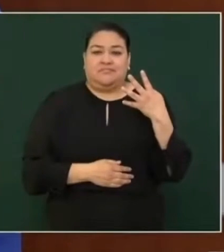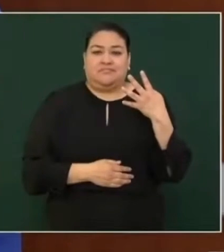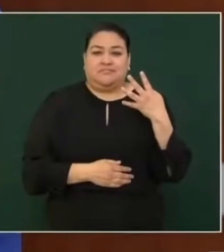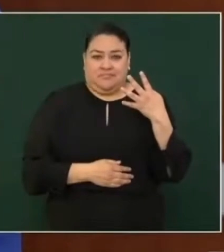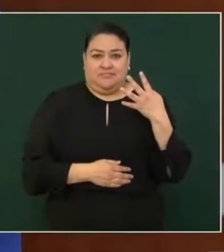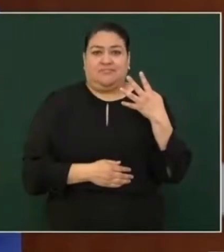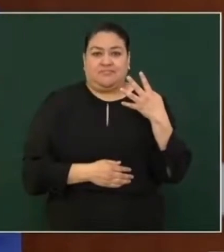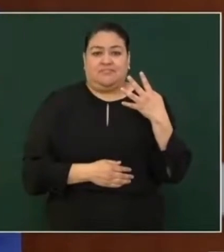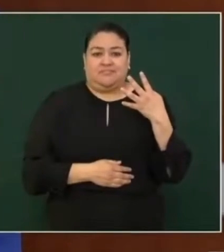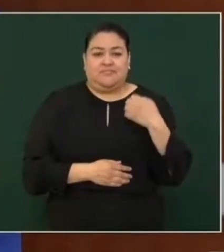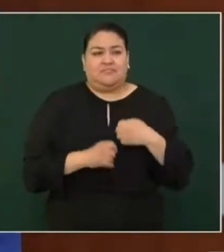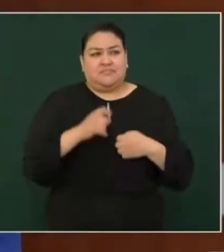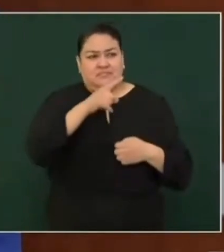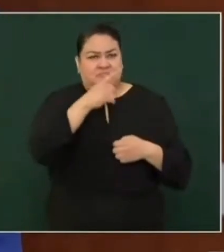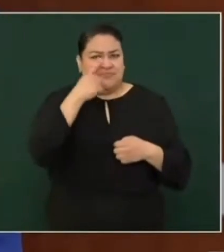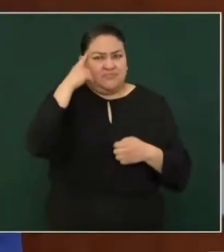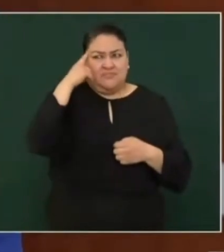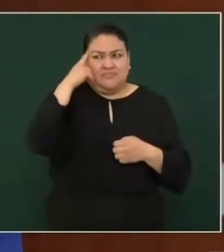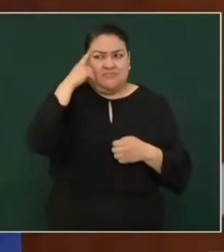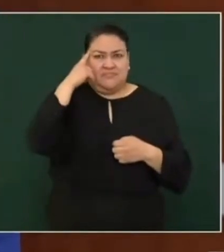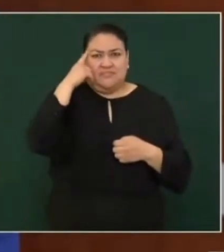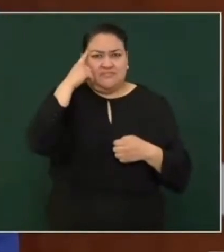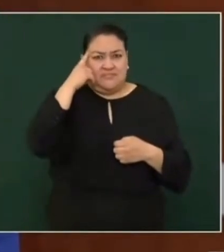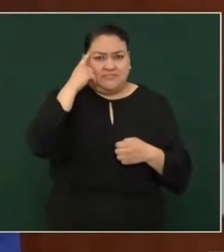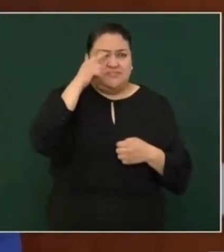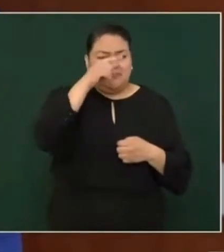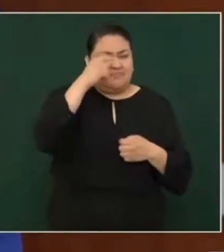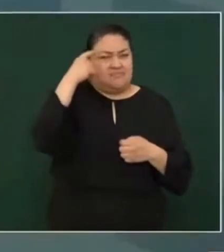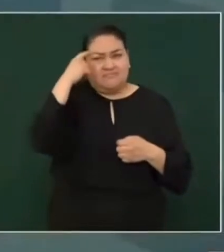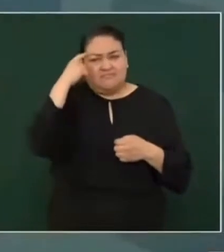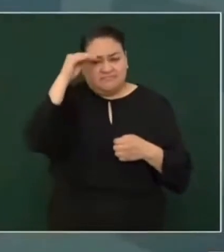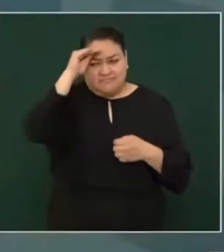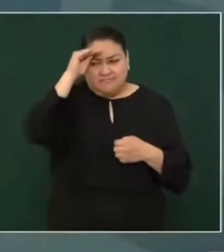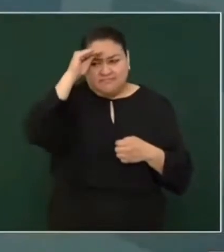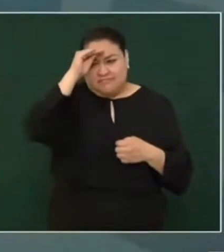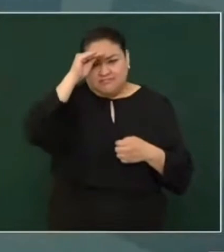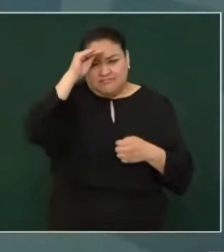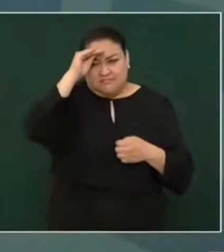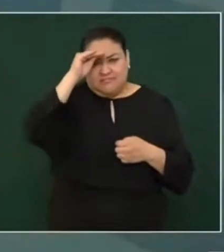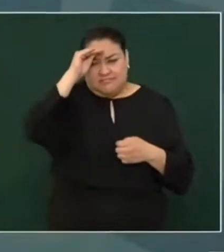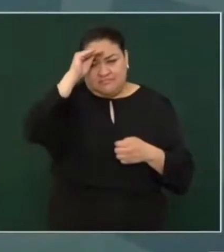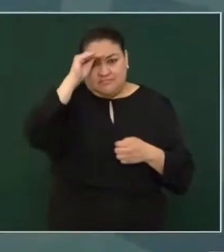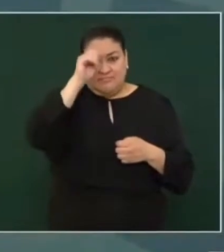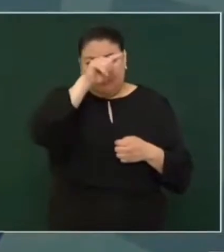Y ellos han estado optando